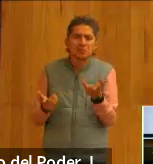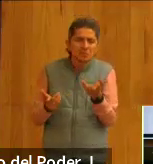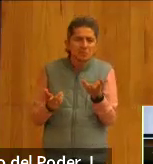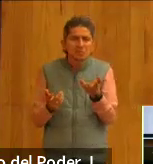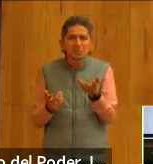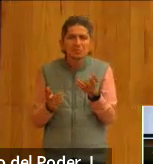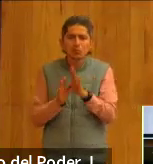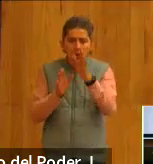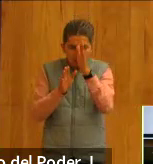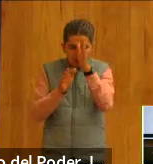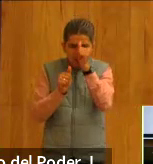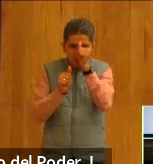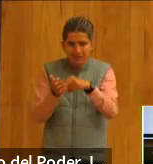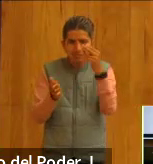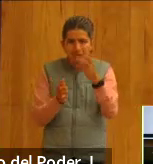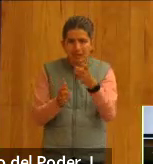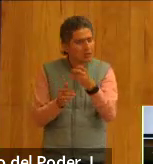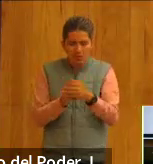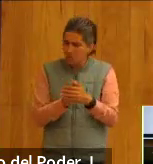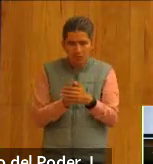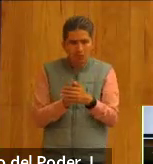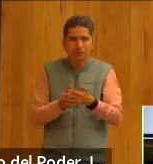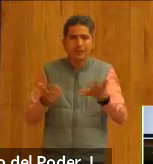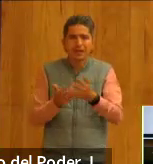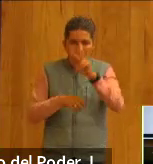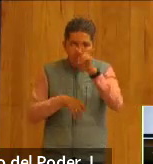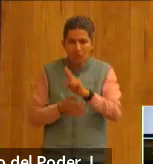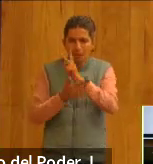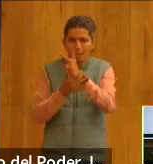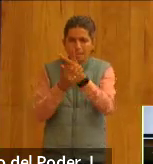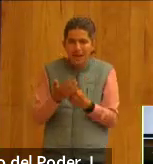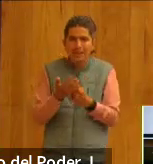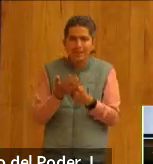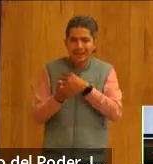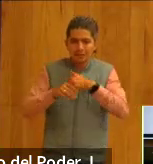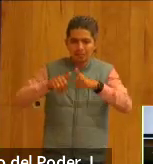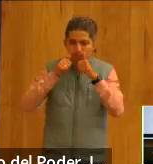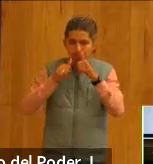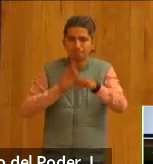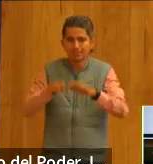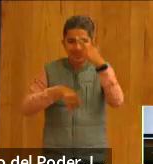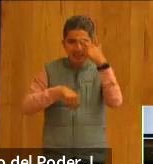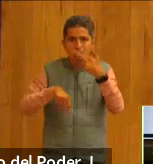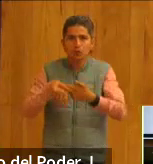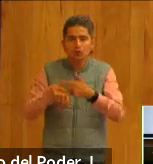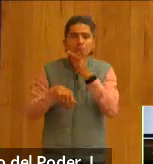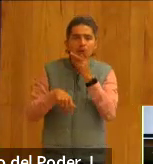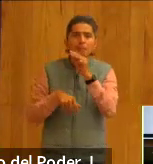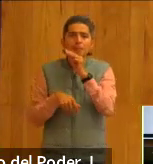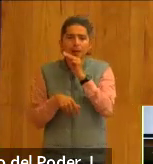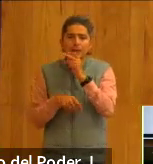ese convenio regulador, sino que hagamos un verdadero plan de parentalidad atendiendo a la responsabilidad parental